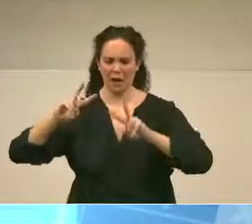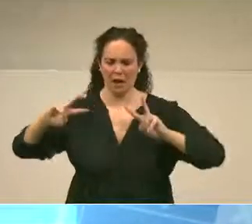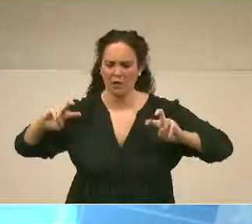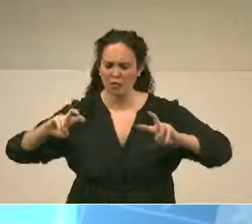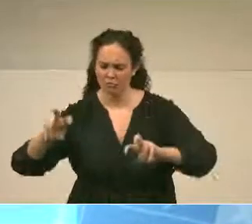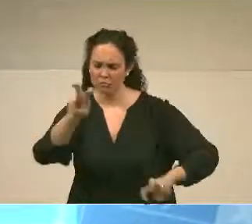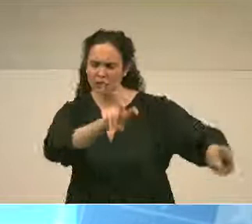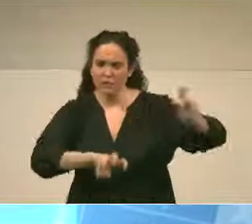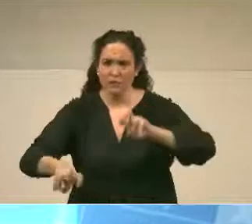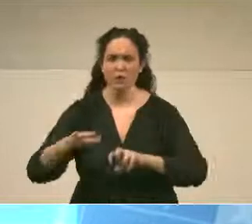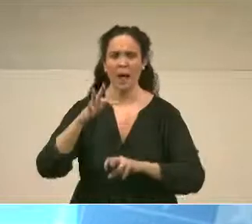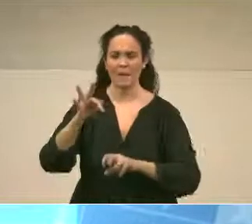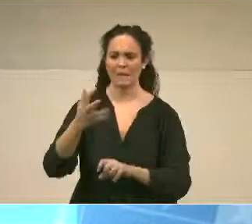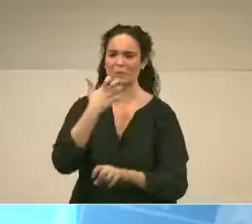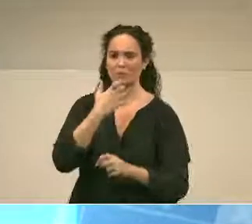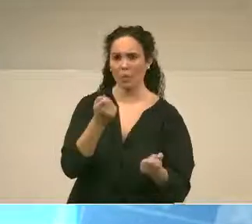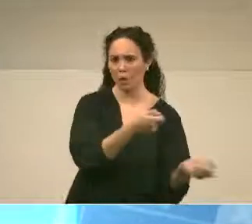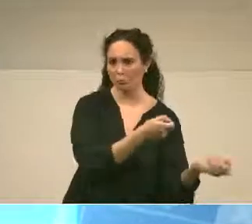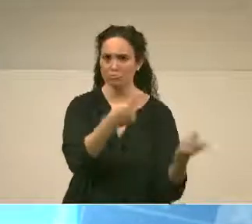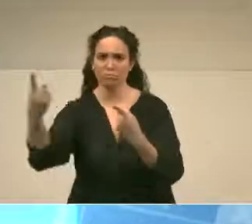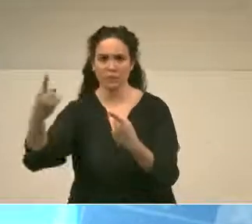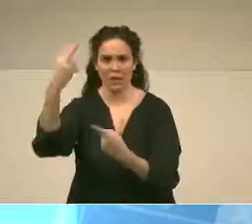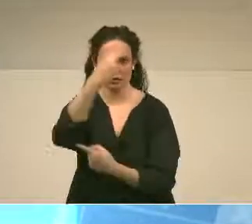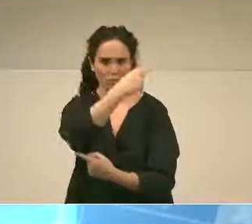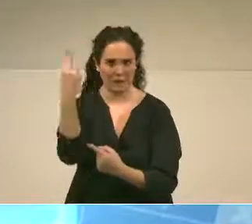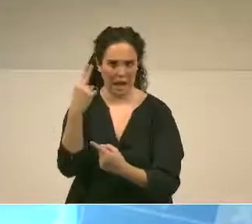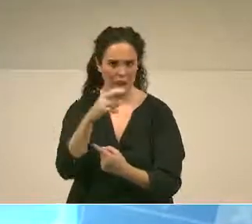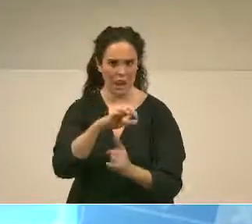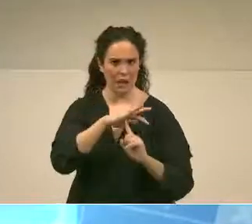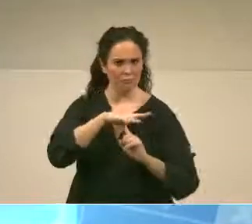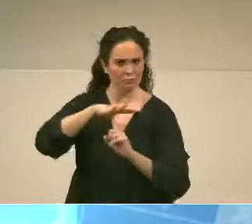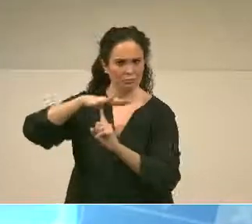bai zaurituak osasun zentruetara eramateko.